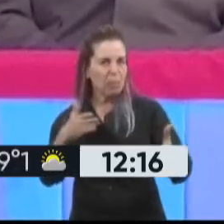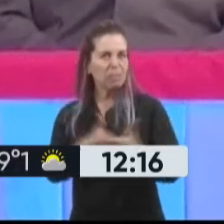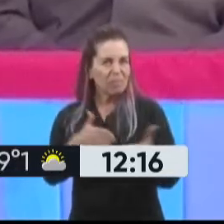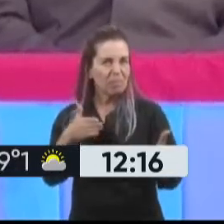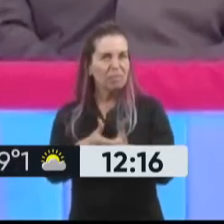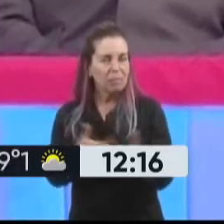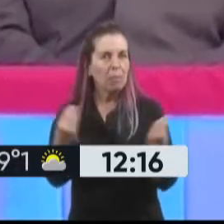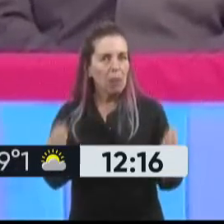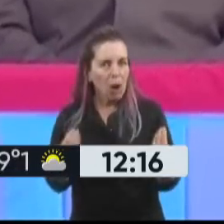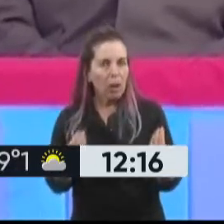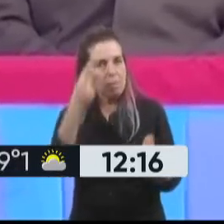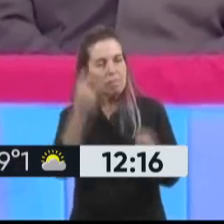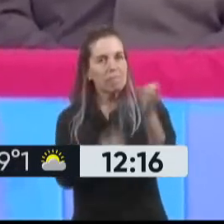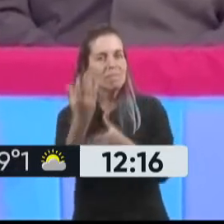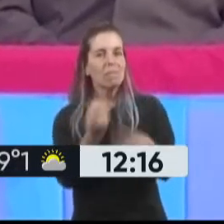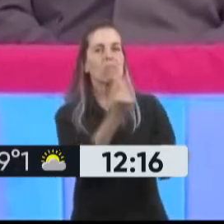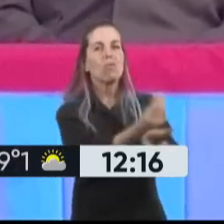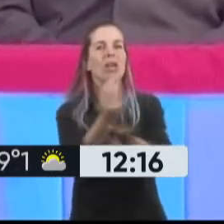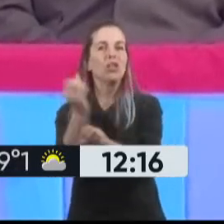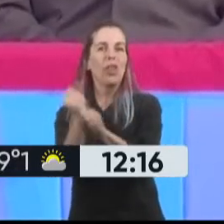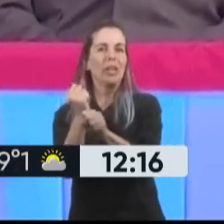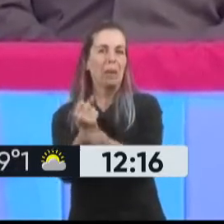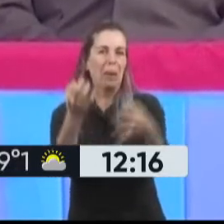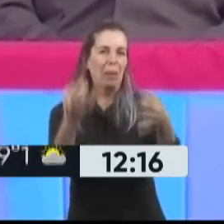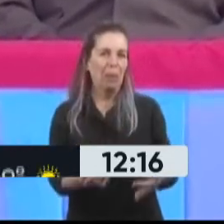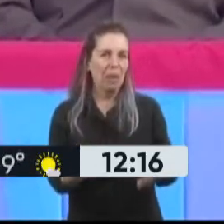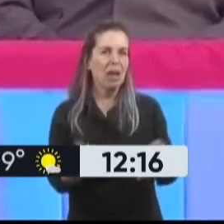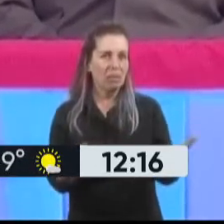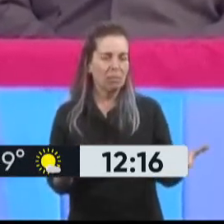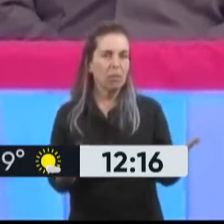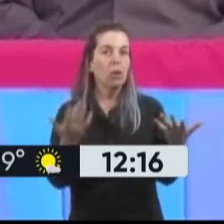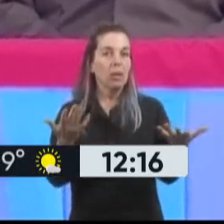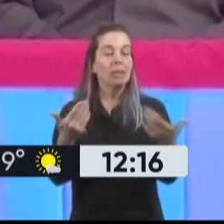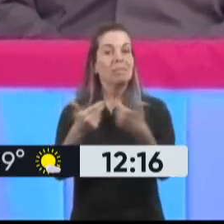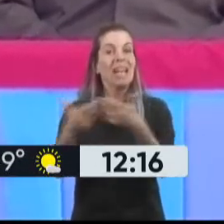de miles de puestos de trabajo bien pagos en nuestro país. El libre